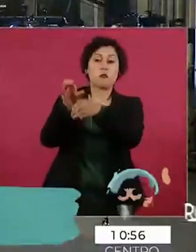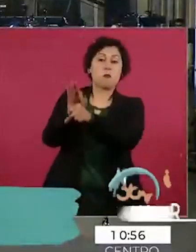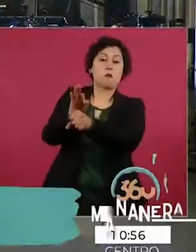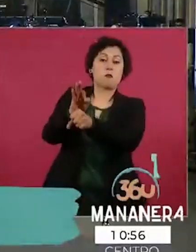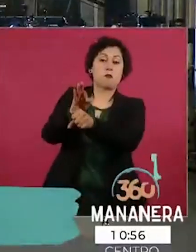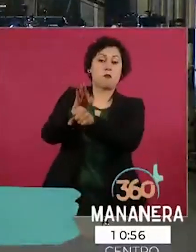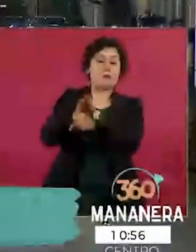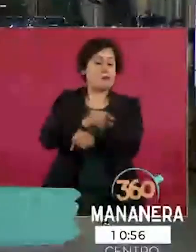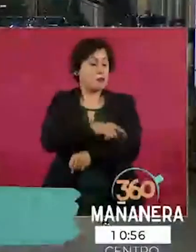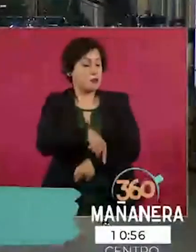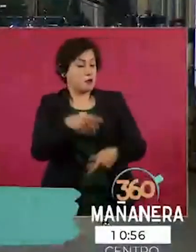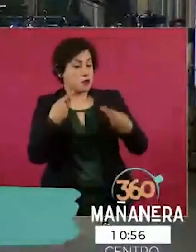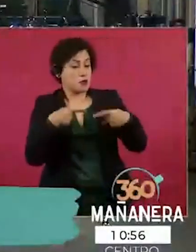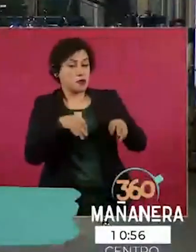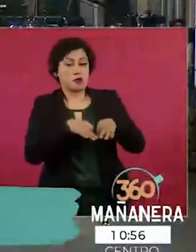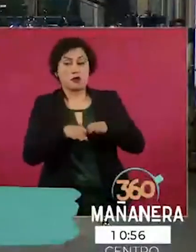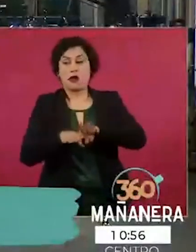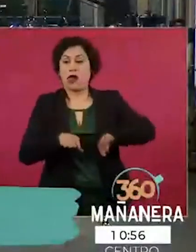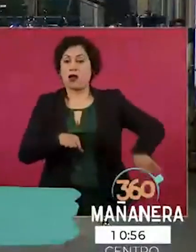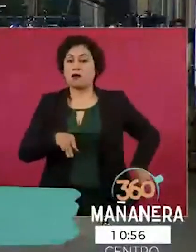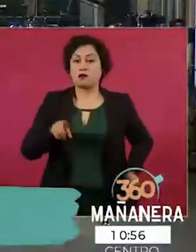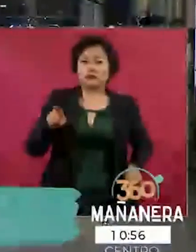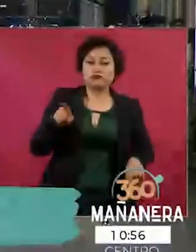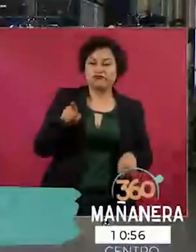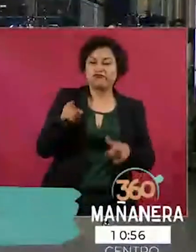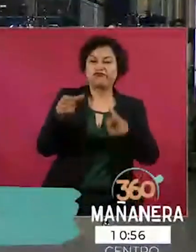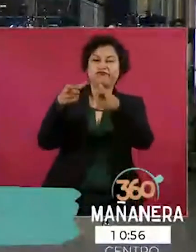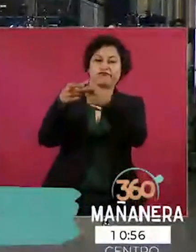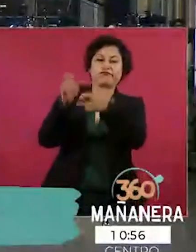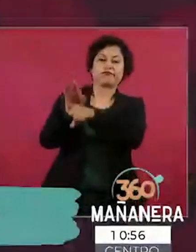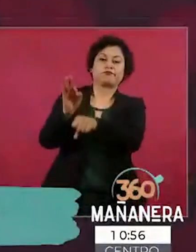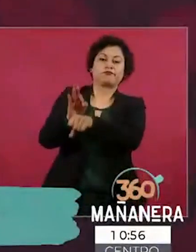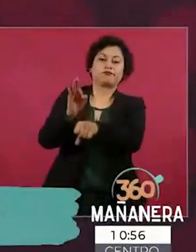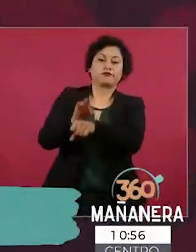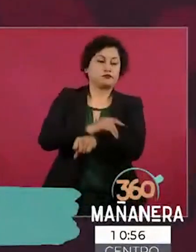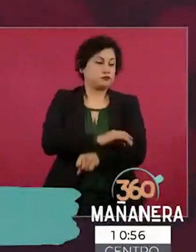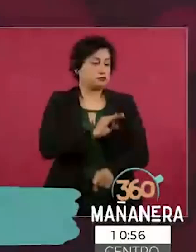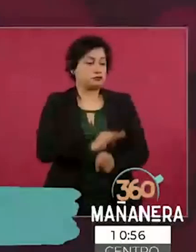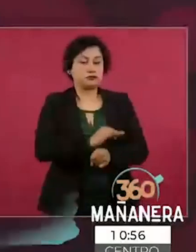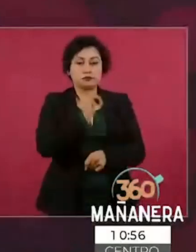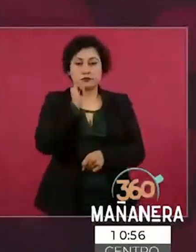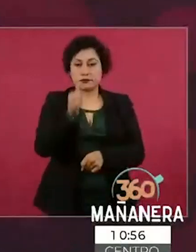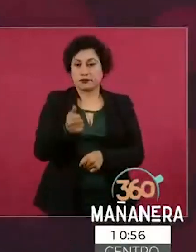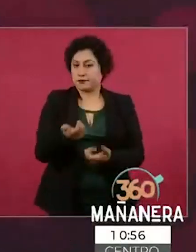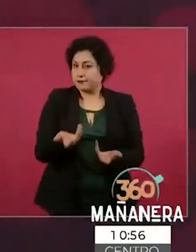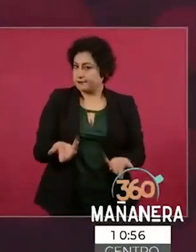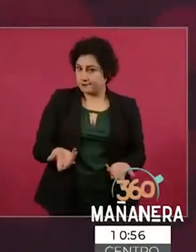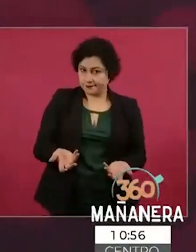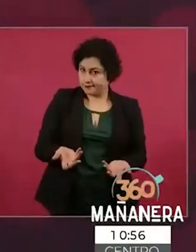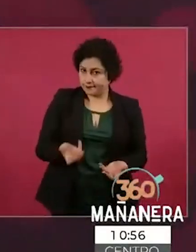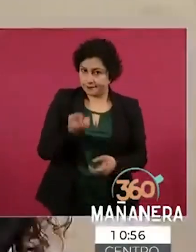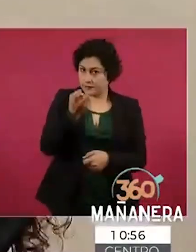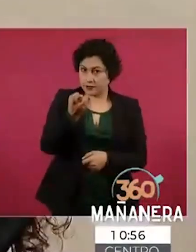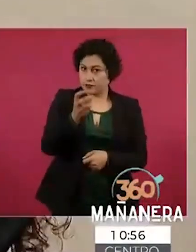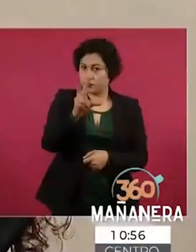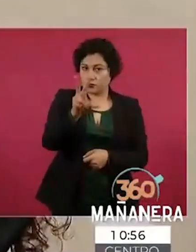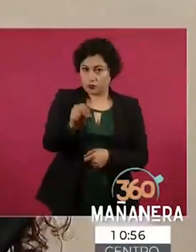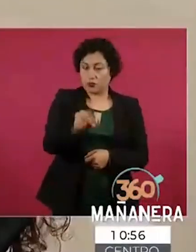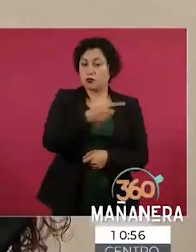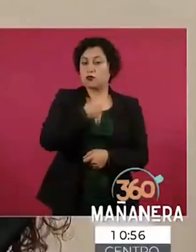trabajadores ahora tenemos que cuidar de que este no